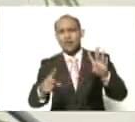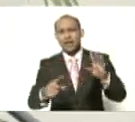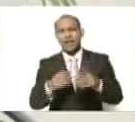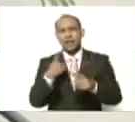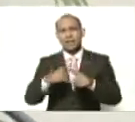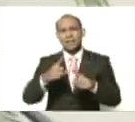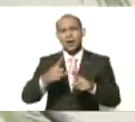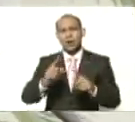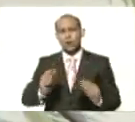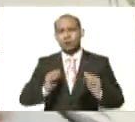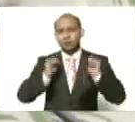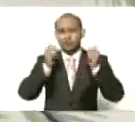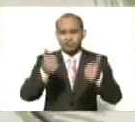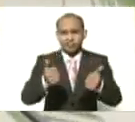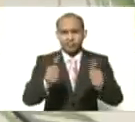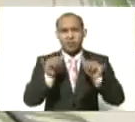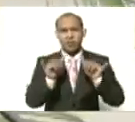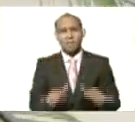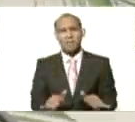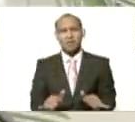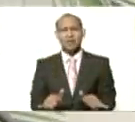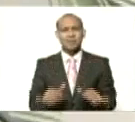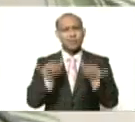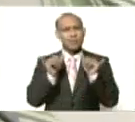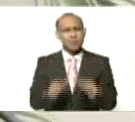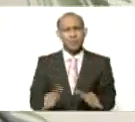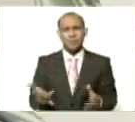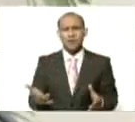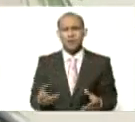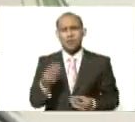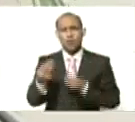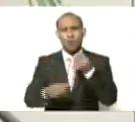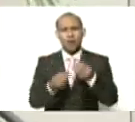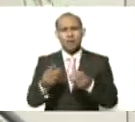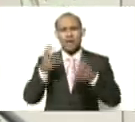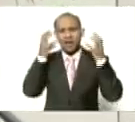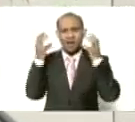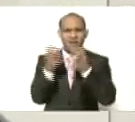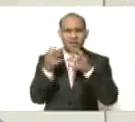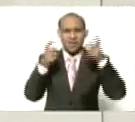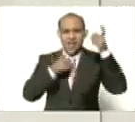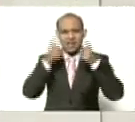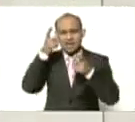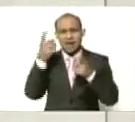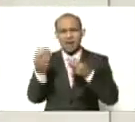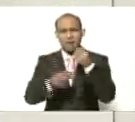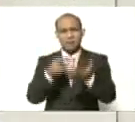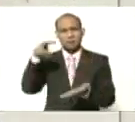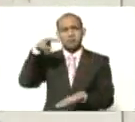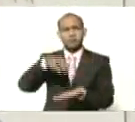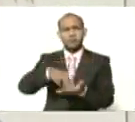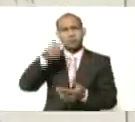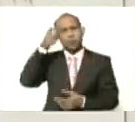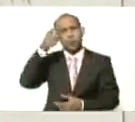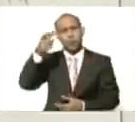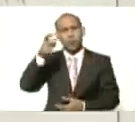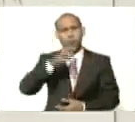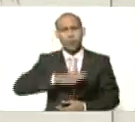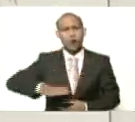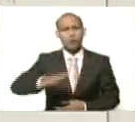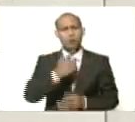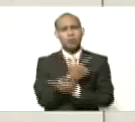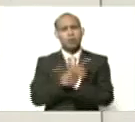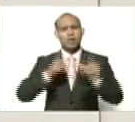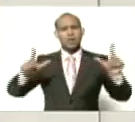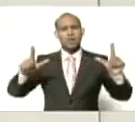son los mismos que inspiraron a nuestros gigantes y nos mantienen hoy de pie como pueblo digno, como pueblo libre,